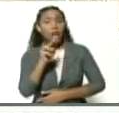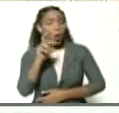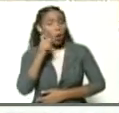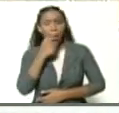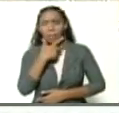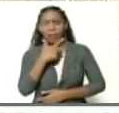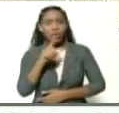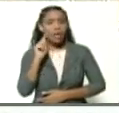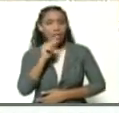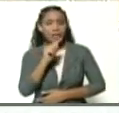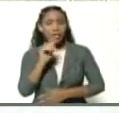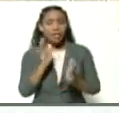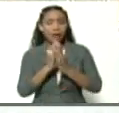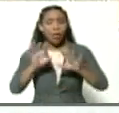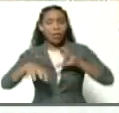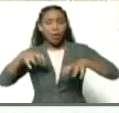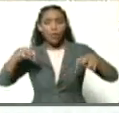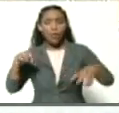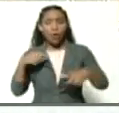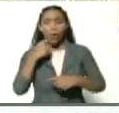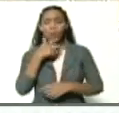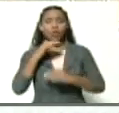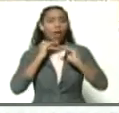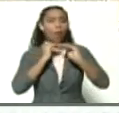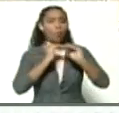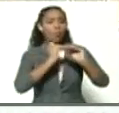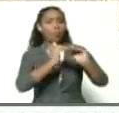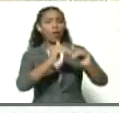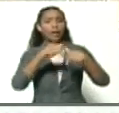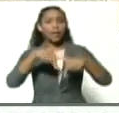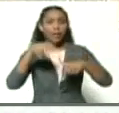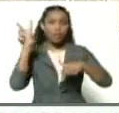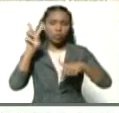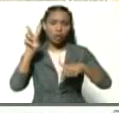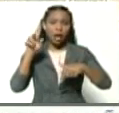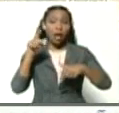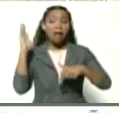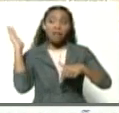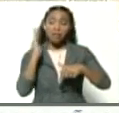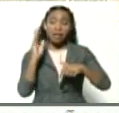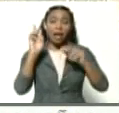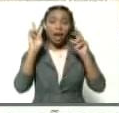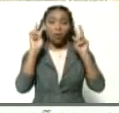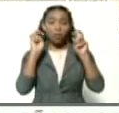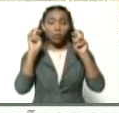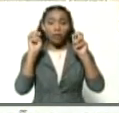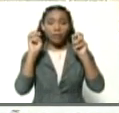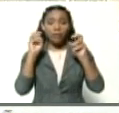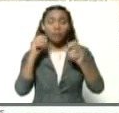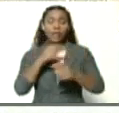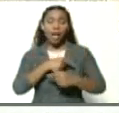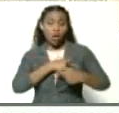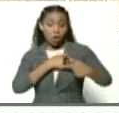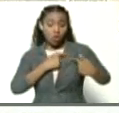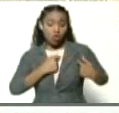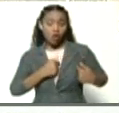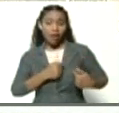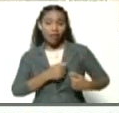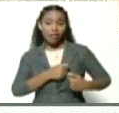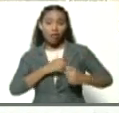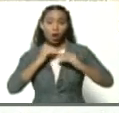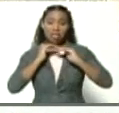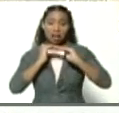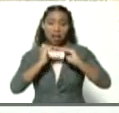Guárico, y lo bello del llano venezolano. Llano, llano, llano. Viene la nueva generación de corazón llanero.